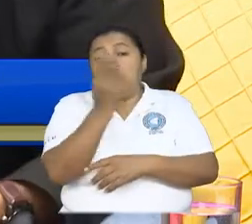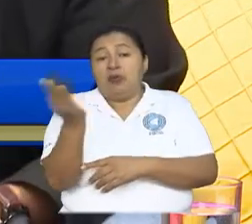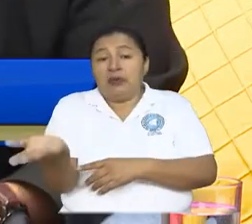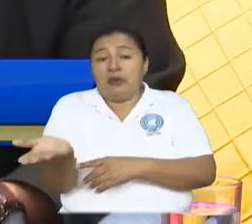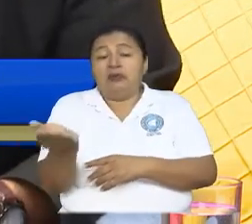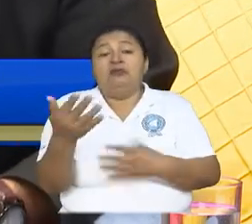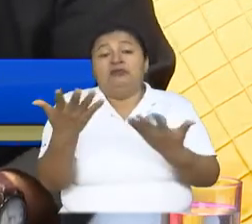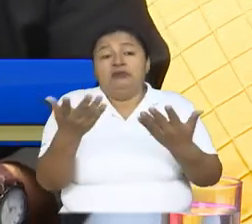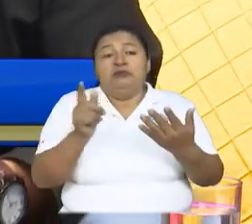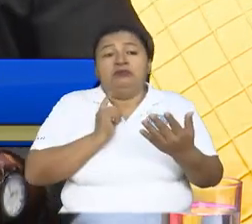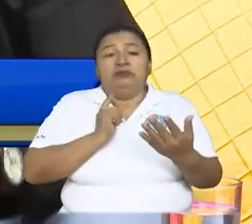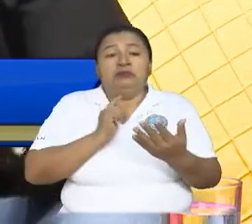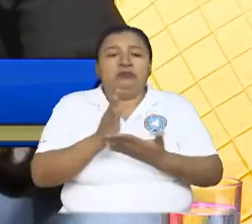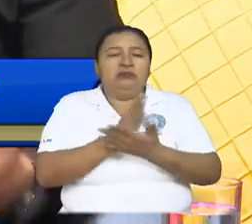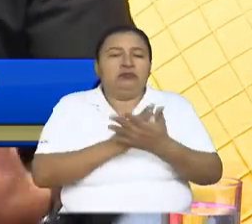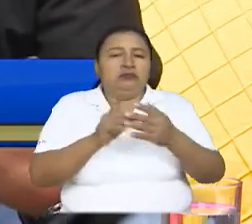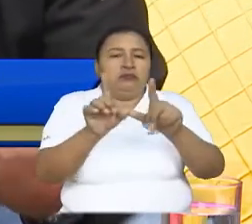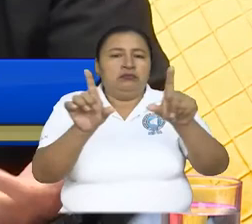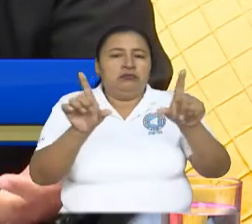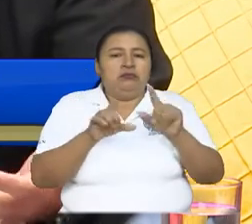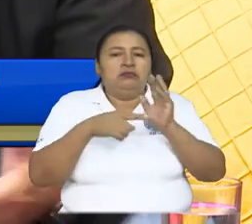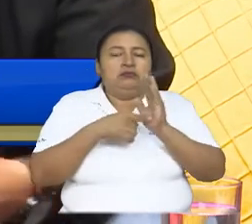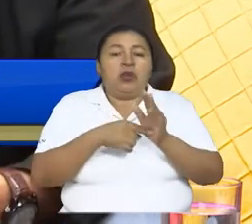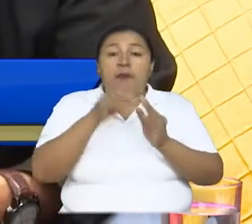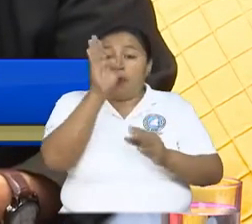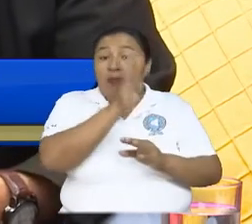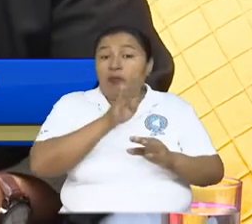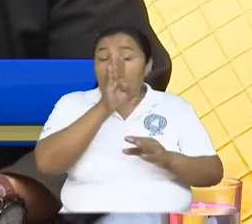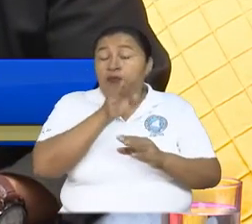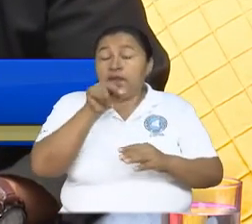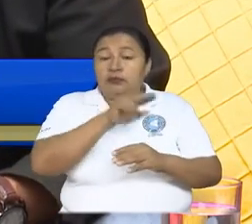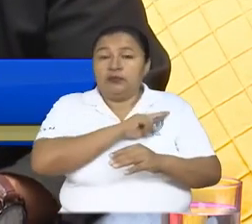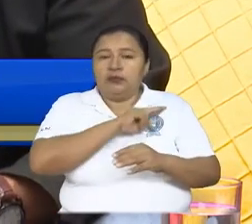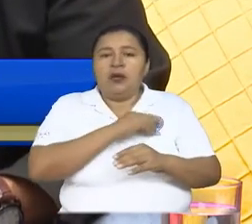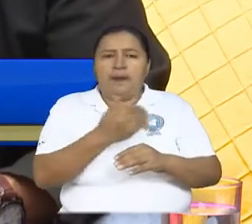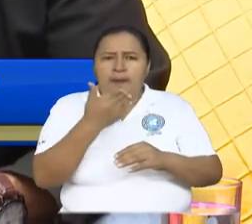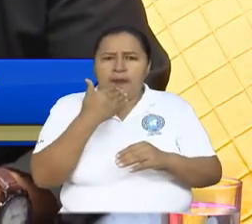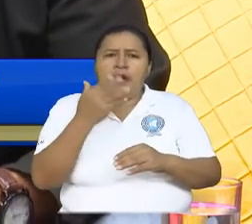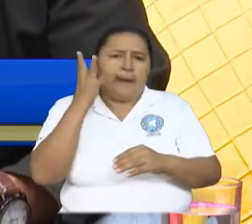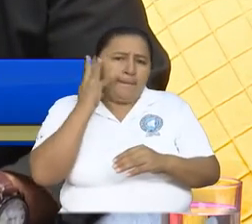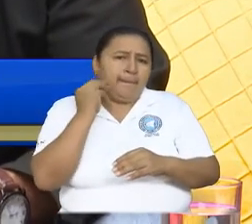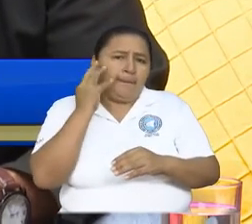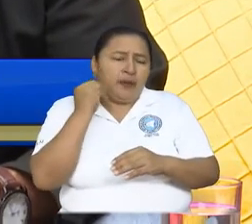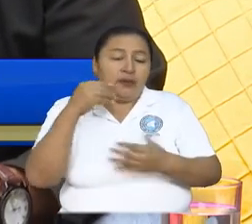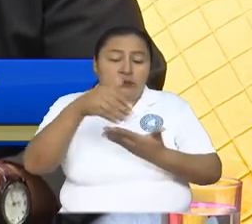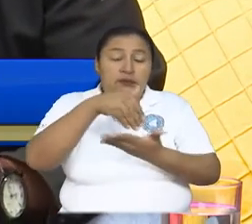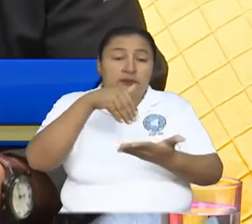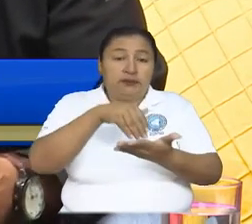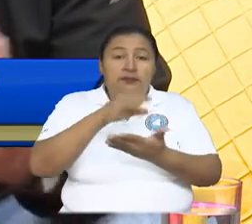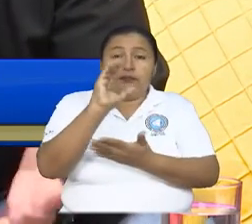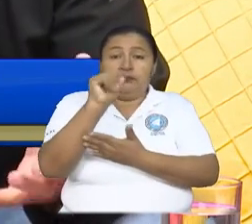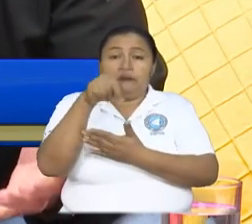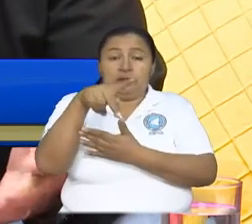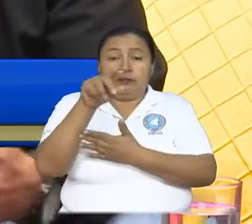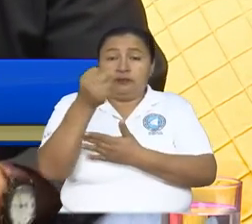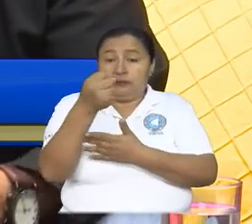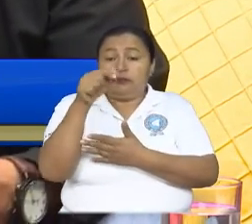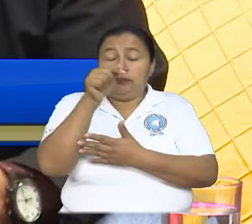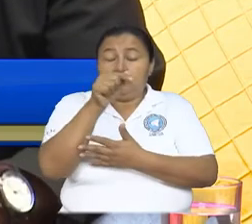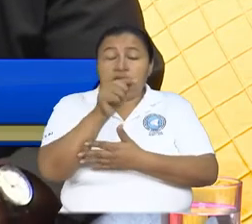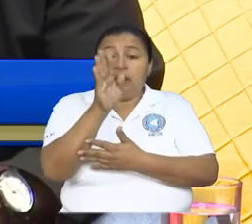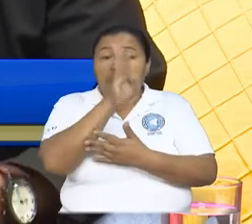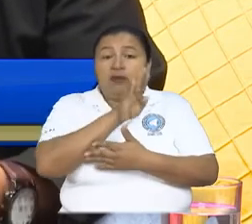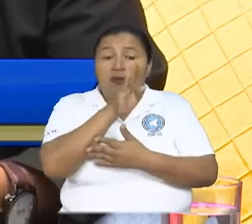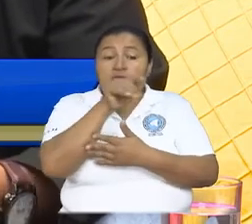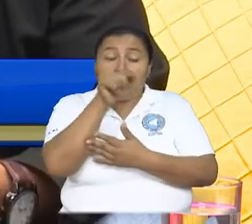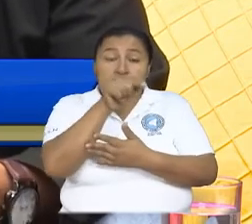inclusive en algunos lugares como en caso de bluefield que hay una muy buena experiencia con el centro de alta en el centro de